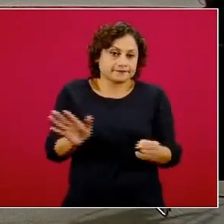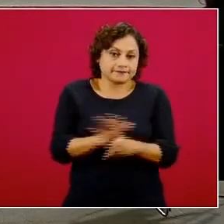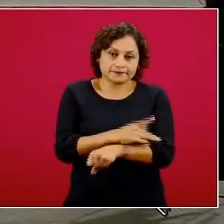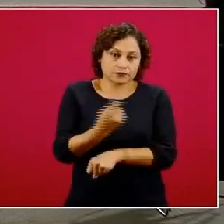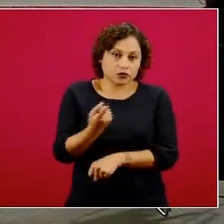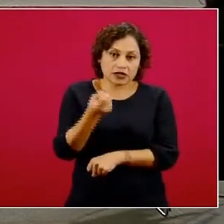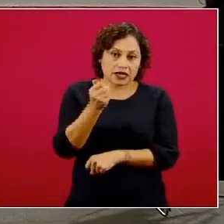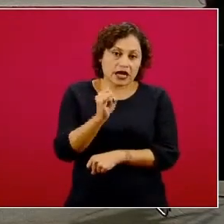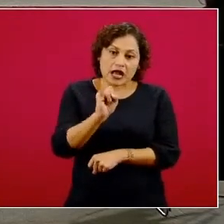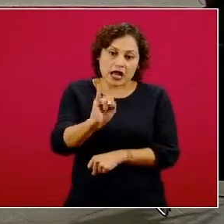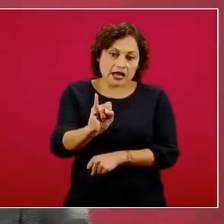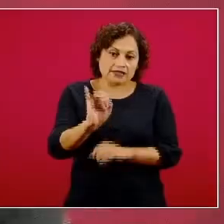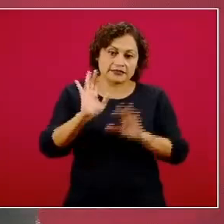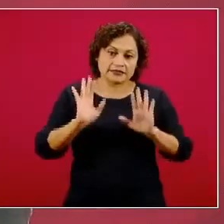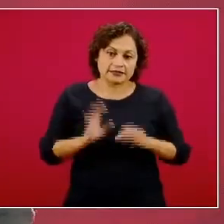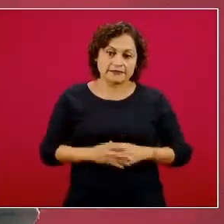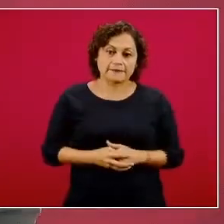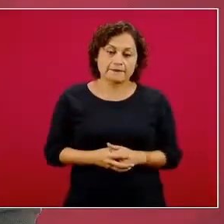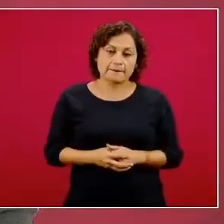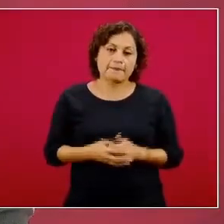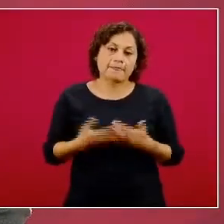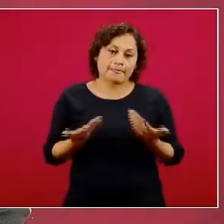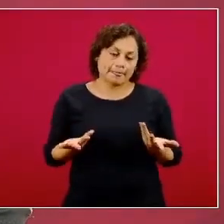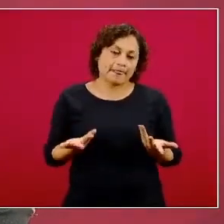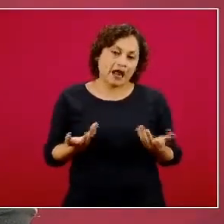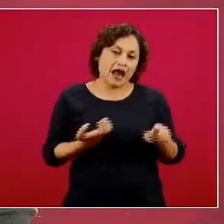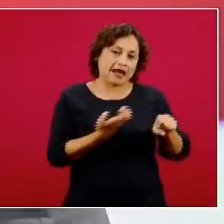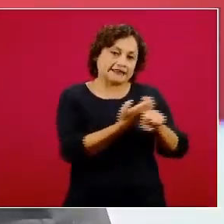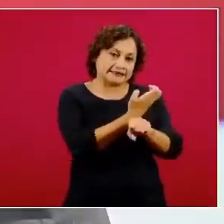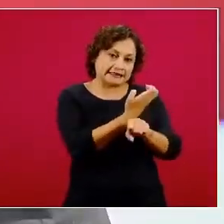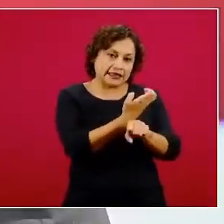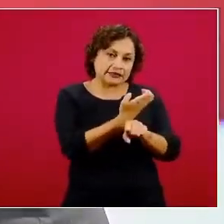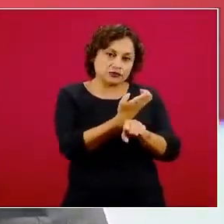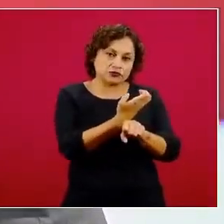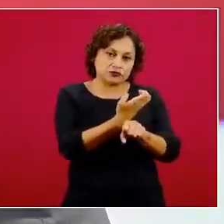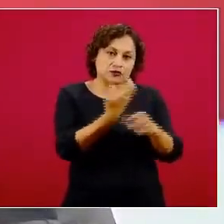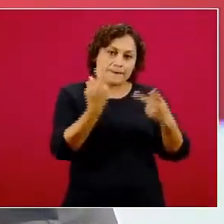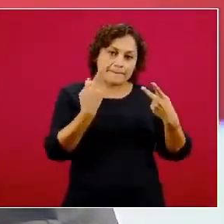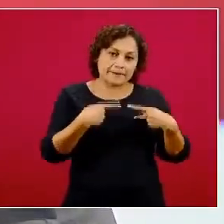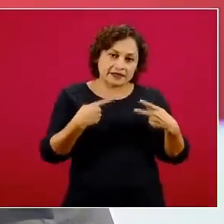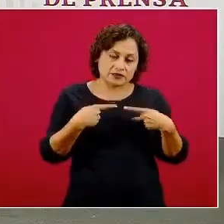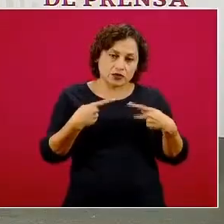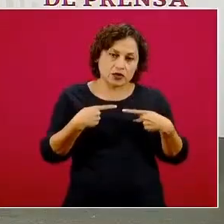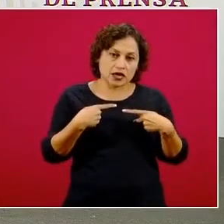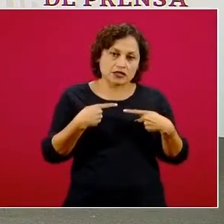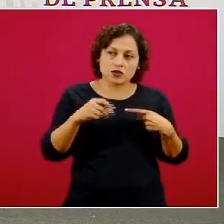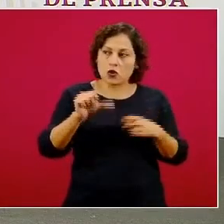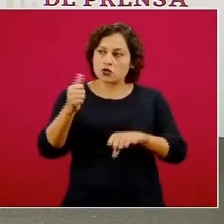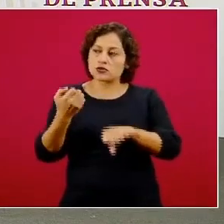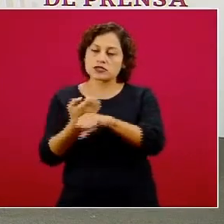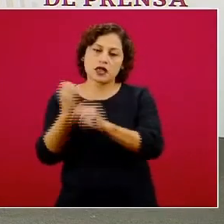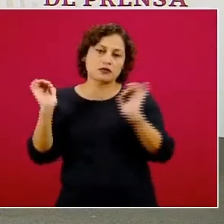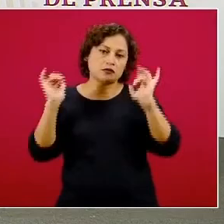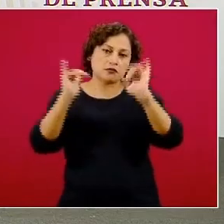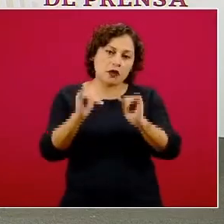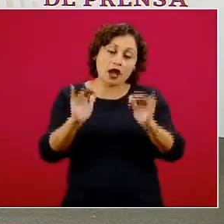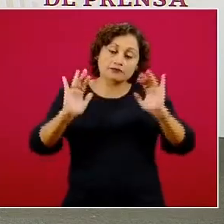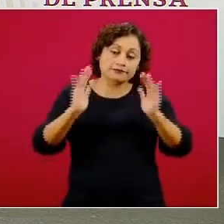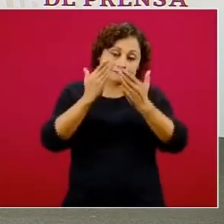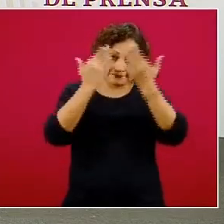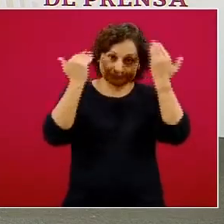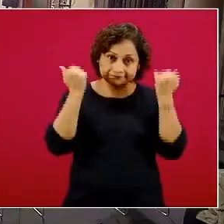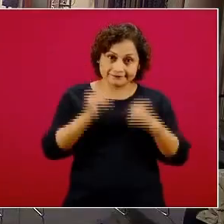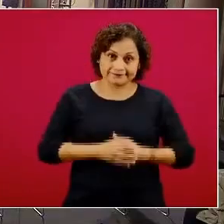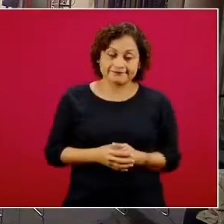también de diferentes estados seguramente las personas que participan. Una última pregunta.